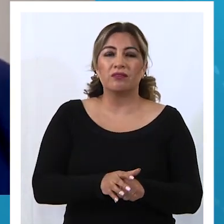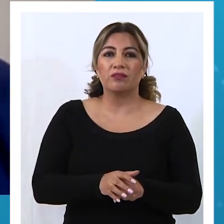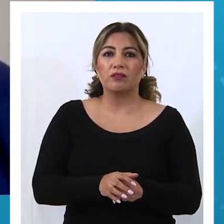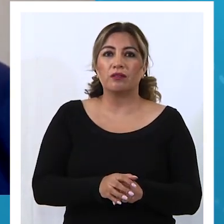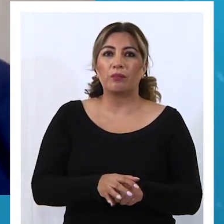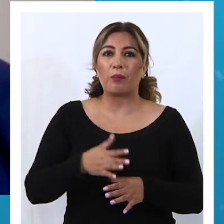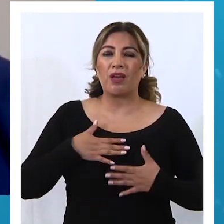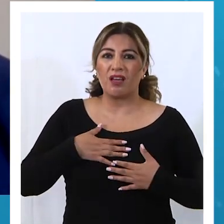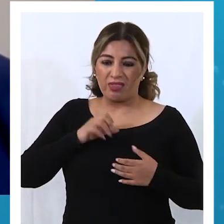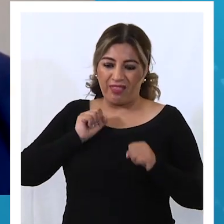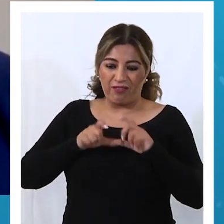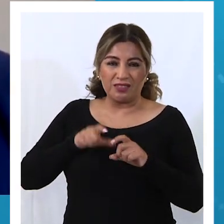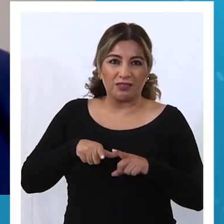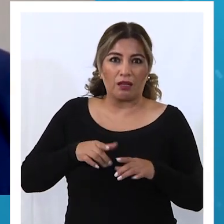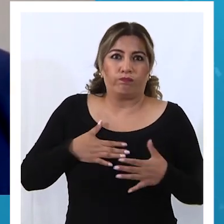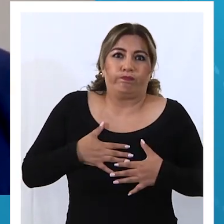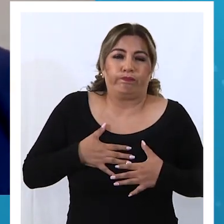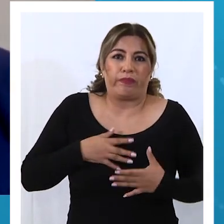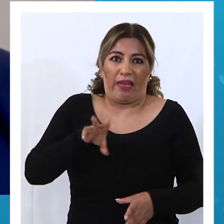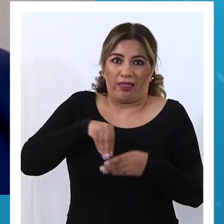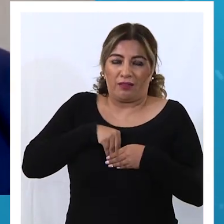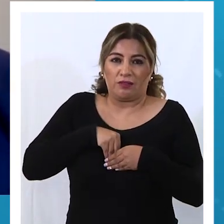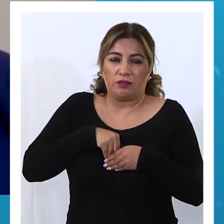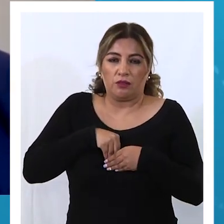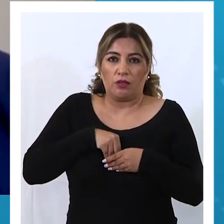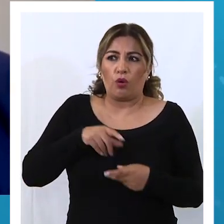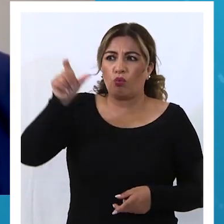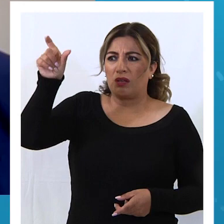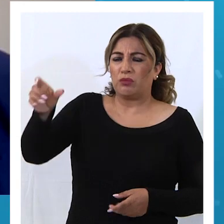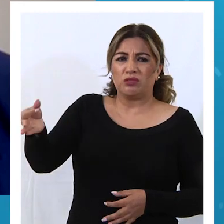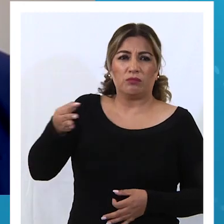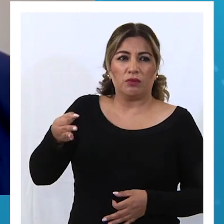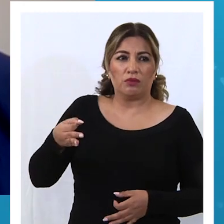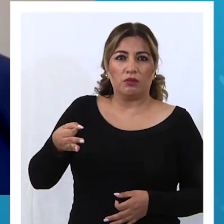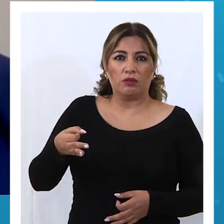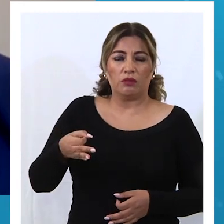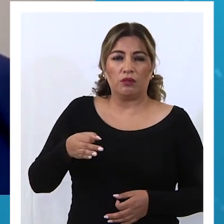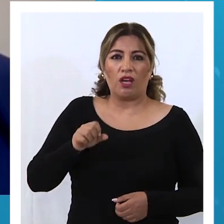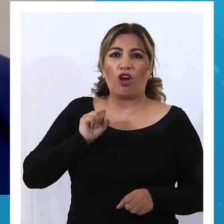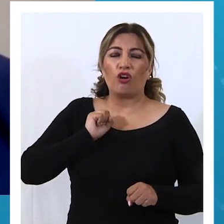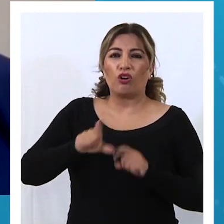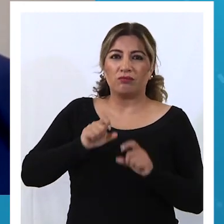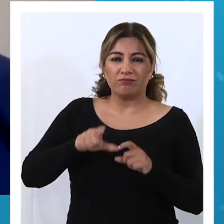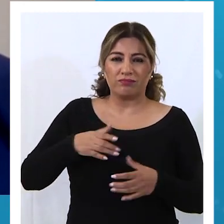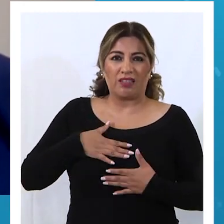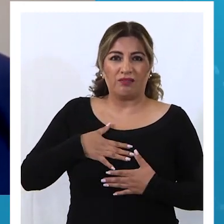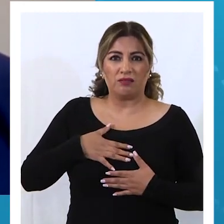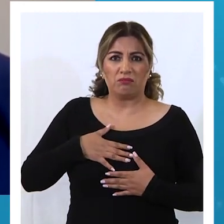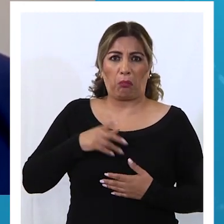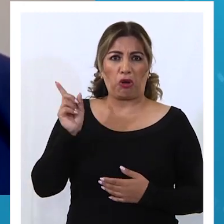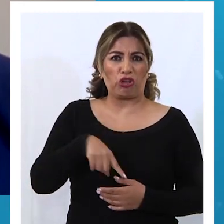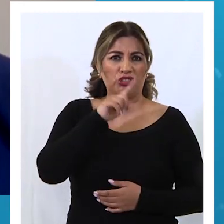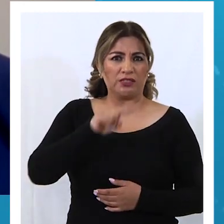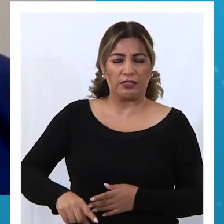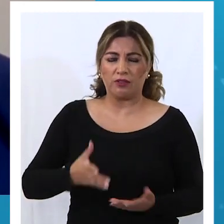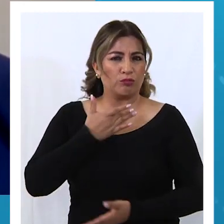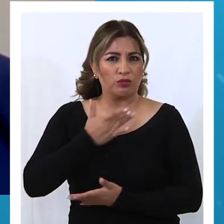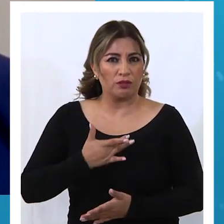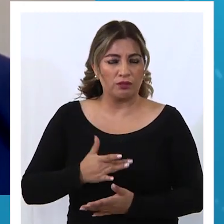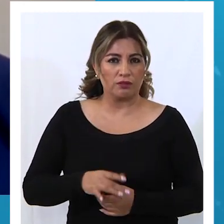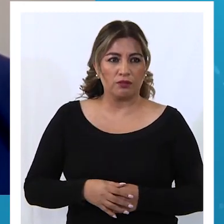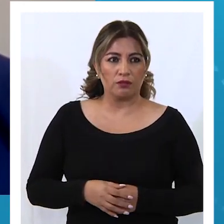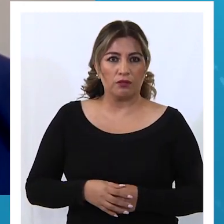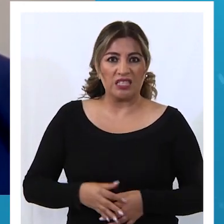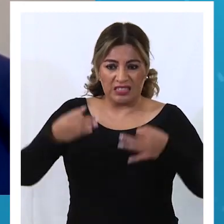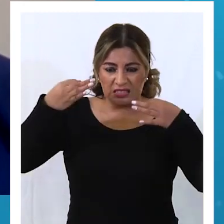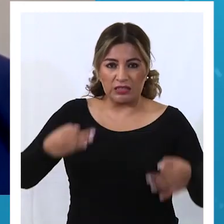desarrolle anticuerpos. Alguien decía por ahí que los anticuerpos no sirven porque no